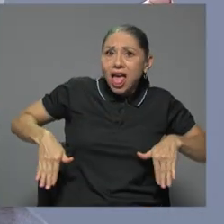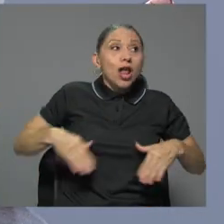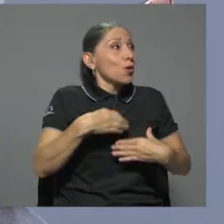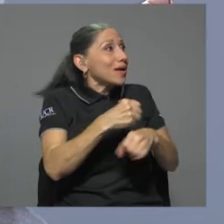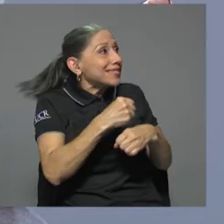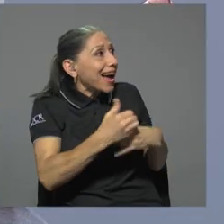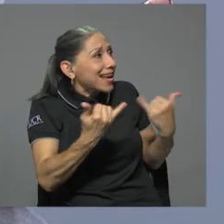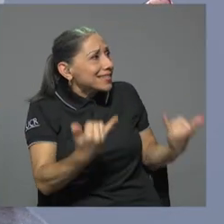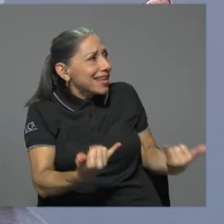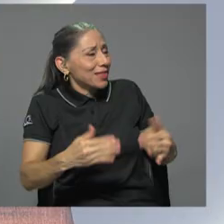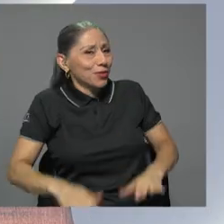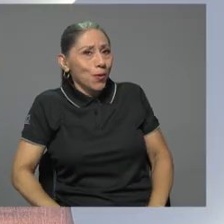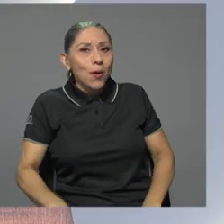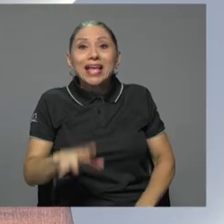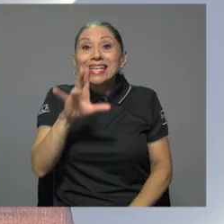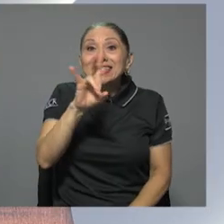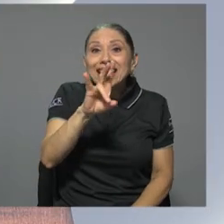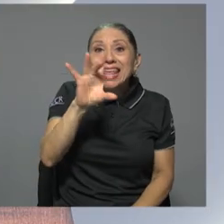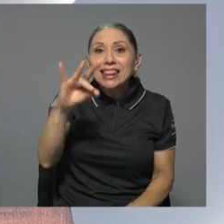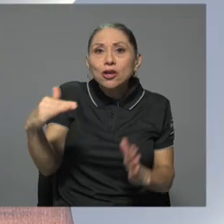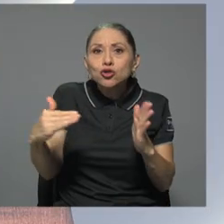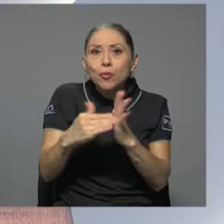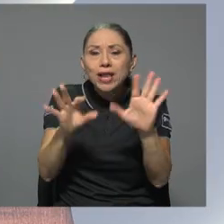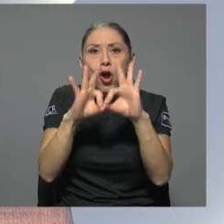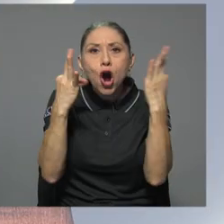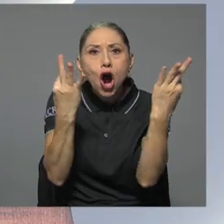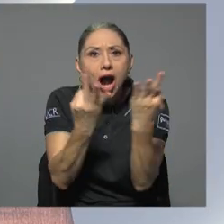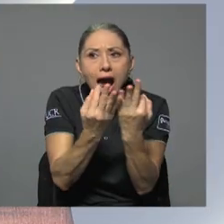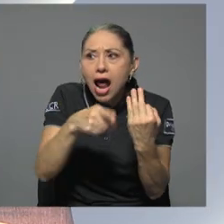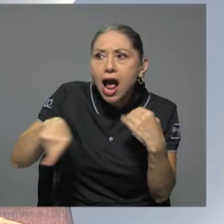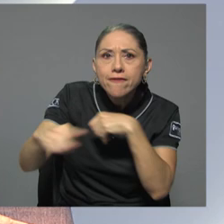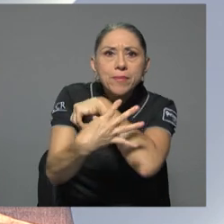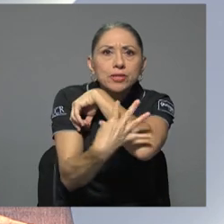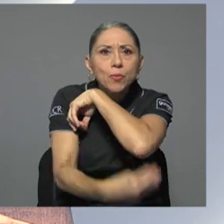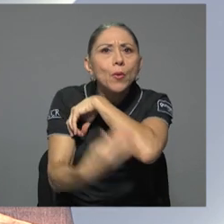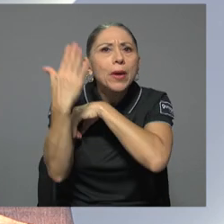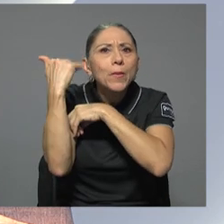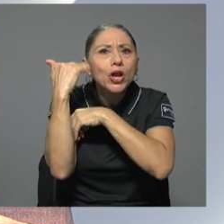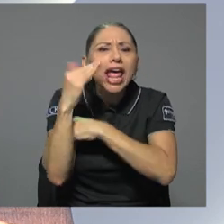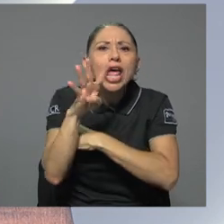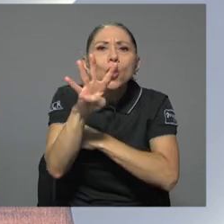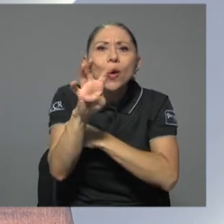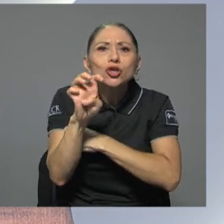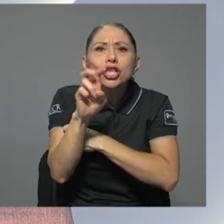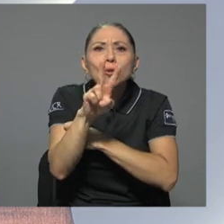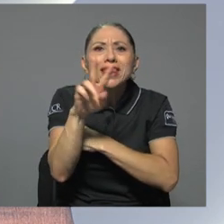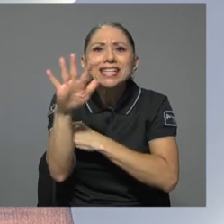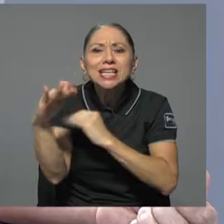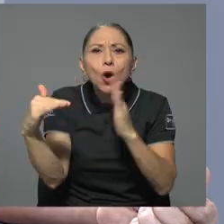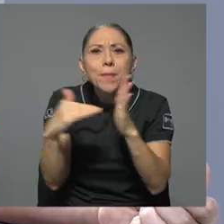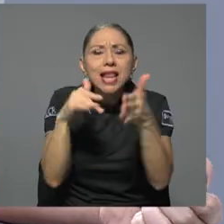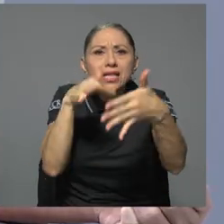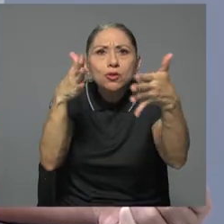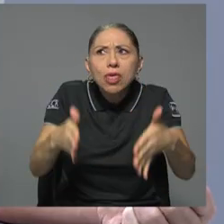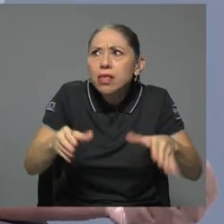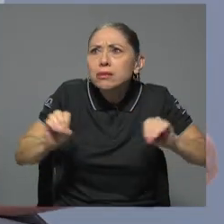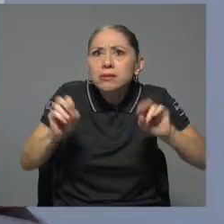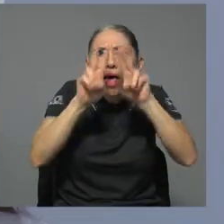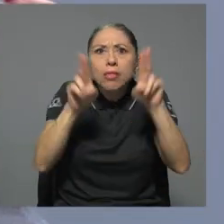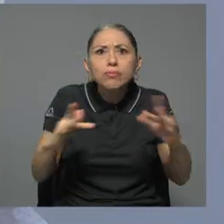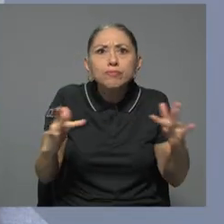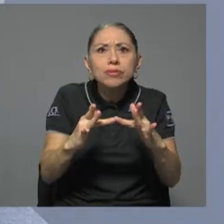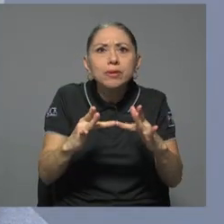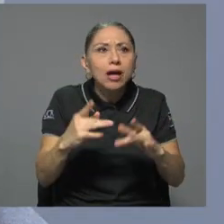88 mil 100 mil lugares a los cuales de familia escoger porque tenemos cuando siento que a la hora el estudiamos si no hay ningún país